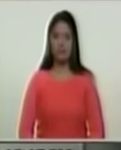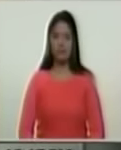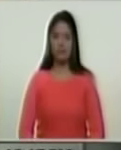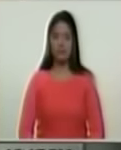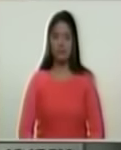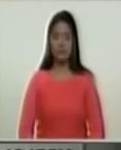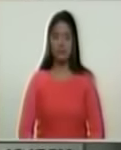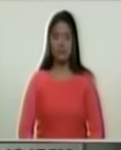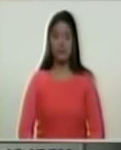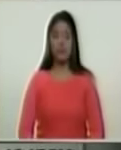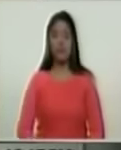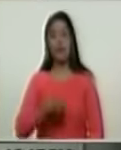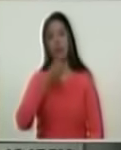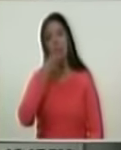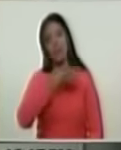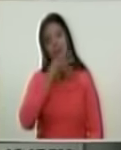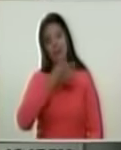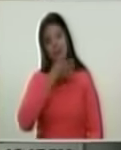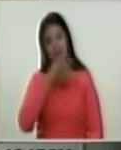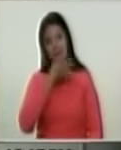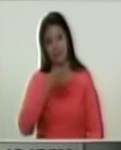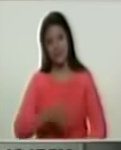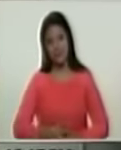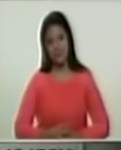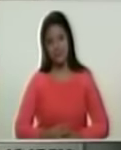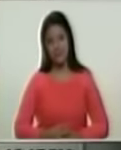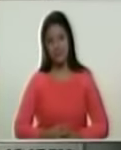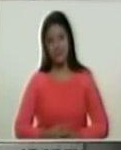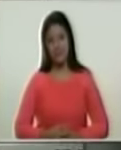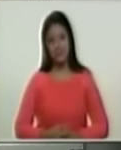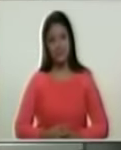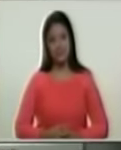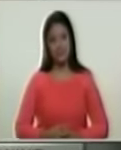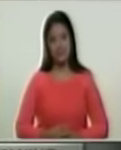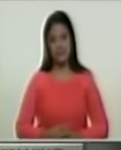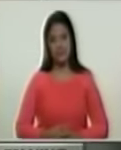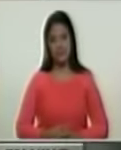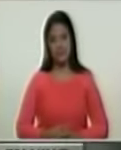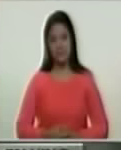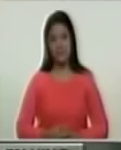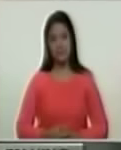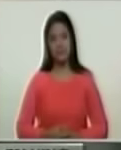Bueno, muy bueno, buenas tardes ya. La verdad es que